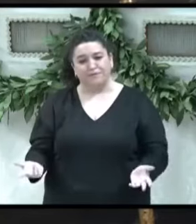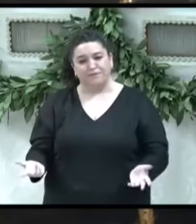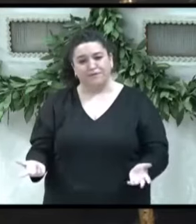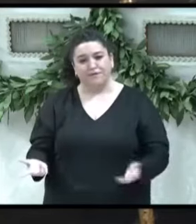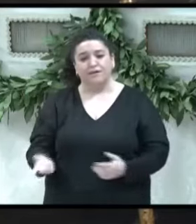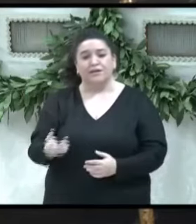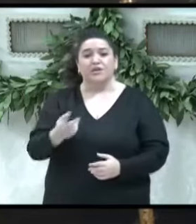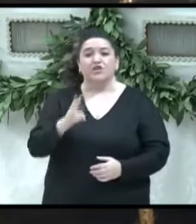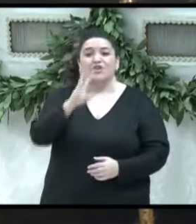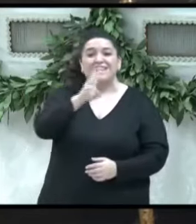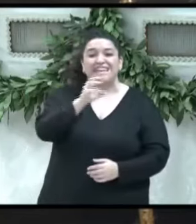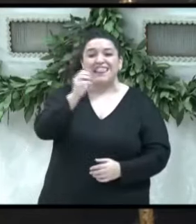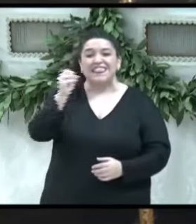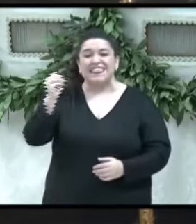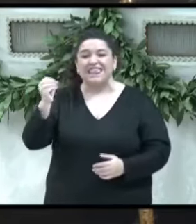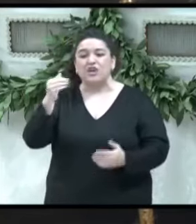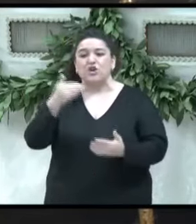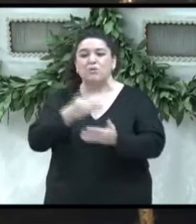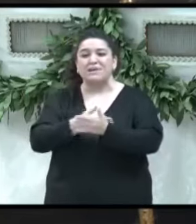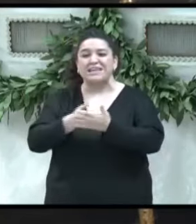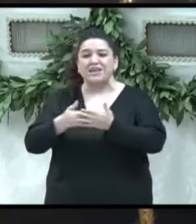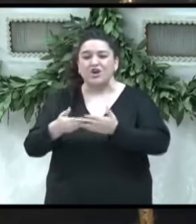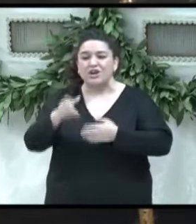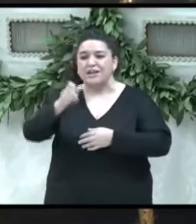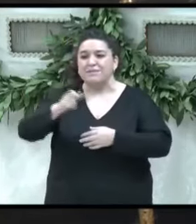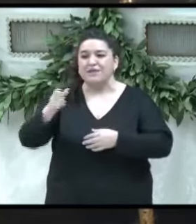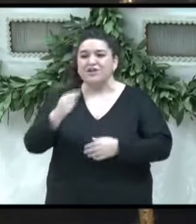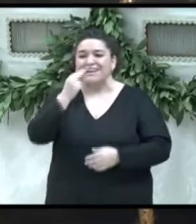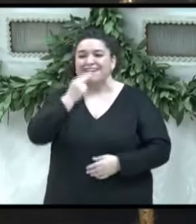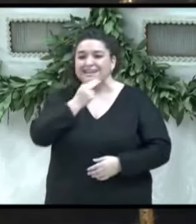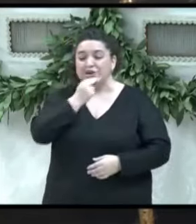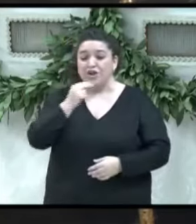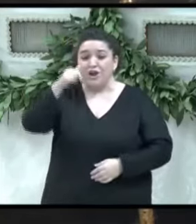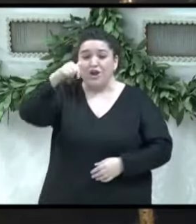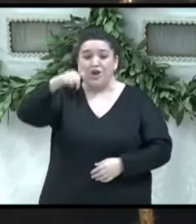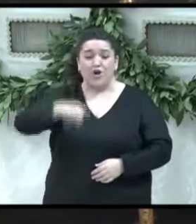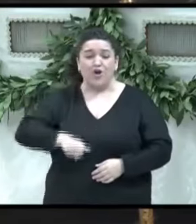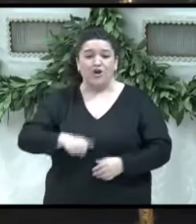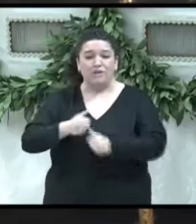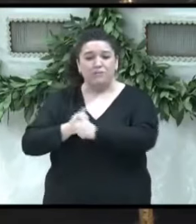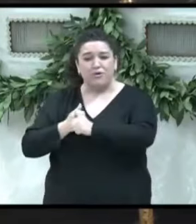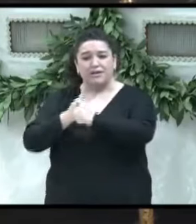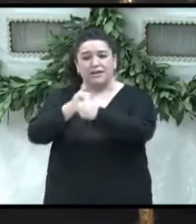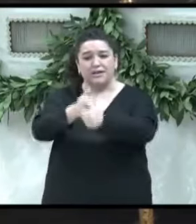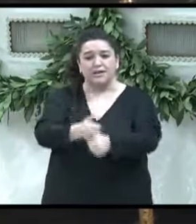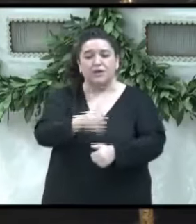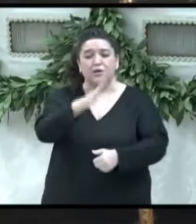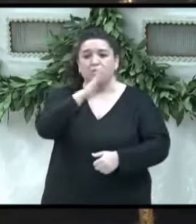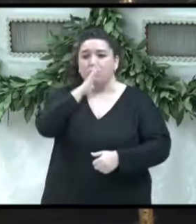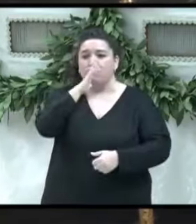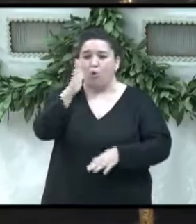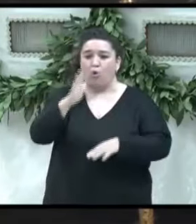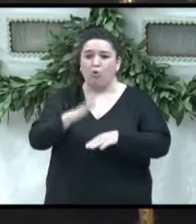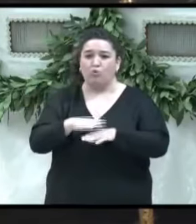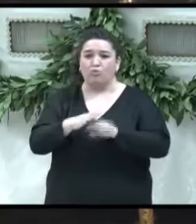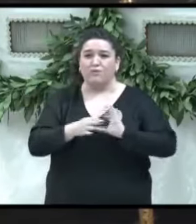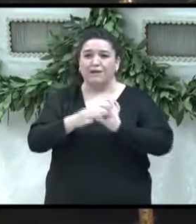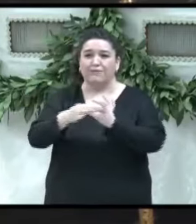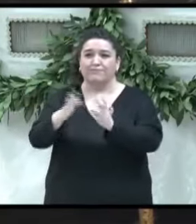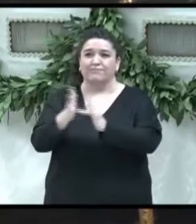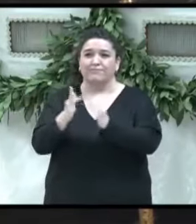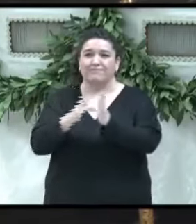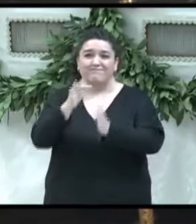300 millones de cristianos los que hoy Son perseguidos por su fe cristiana